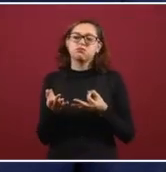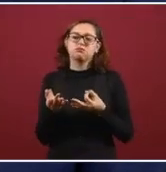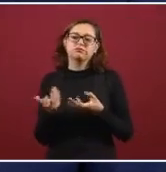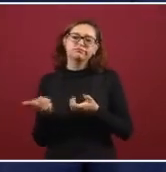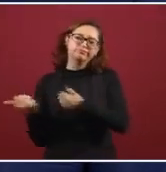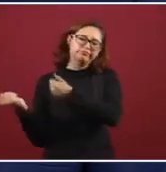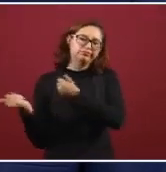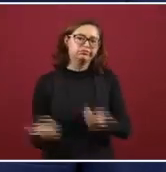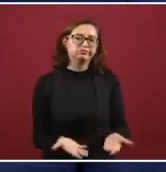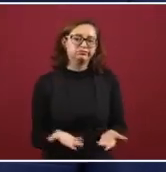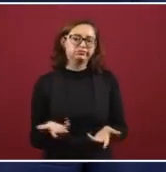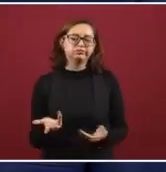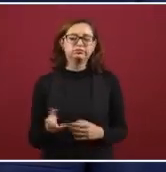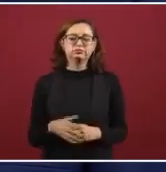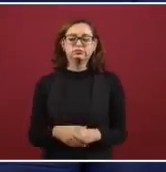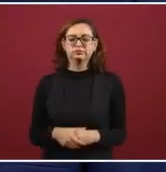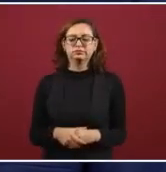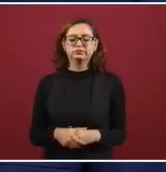Hay